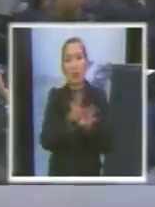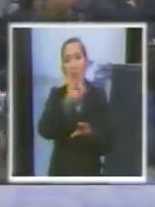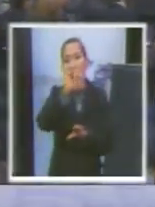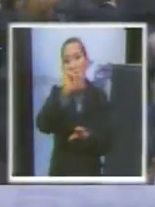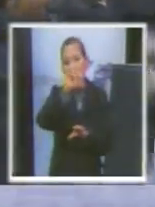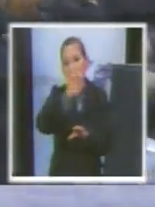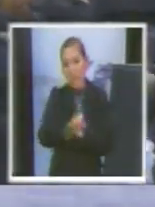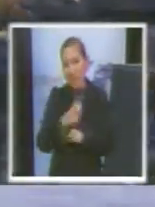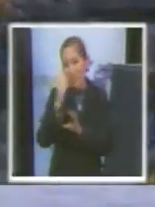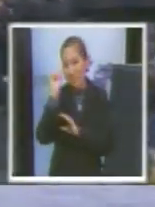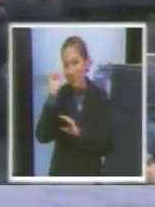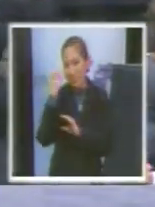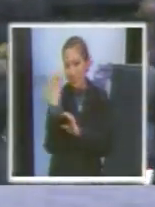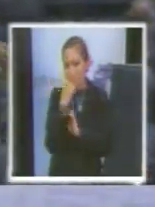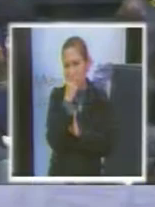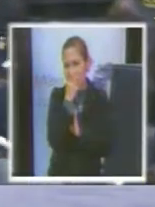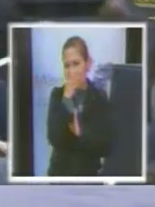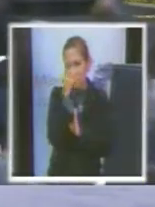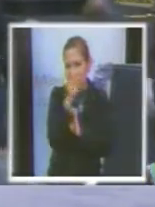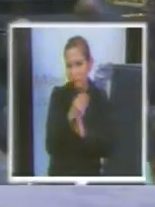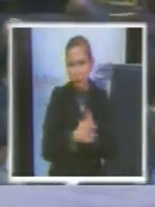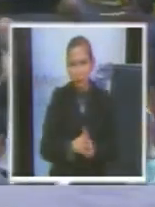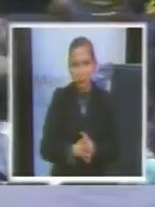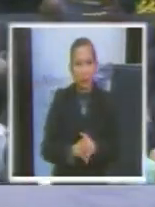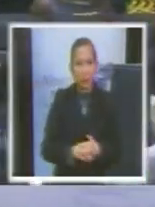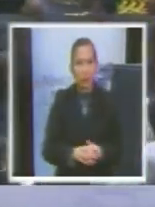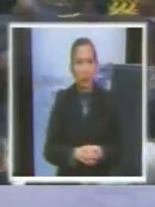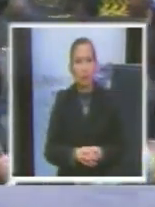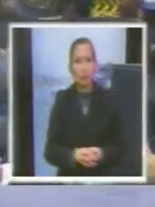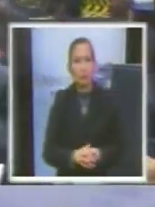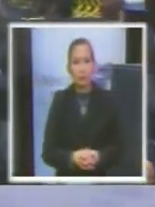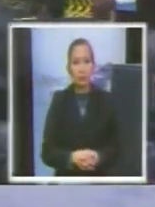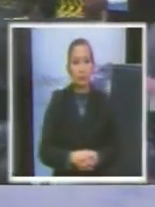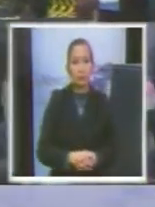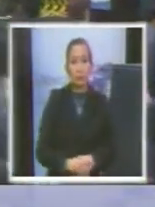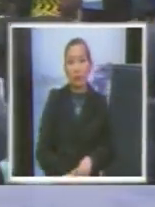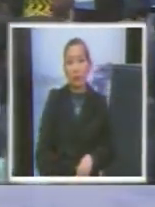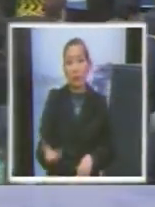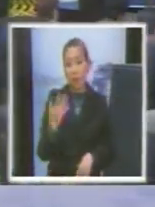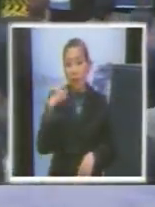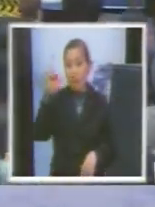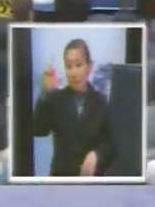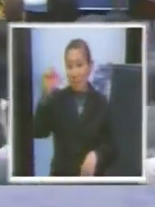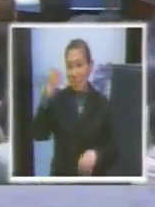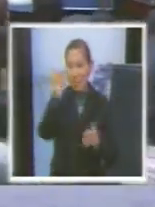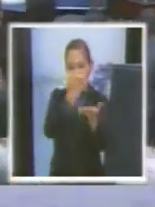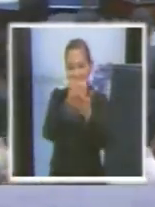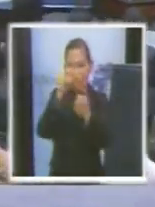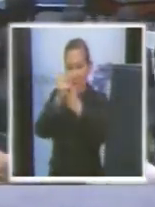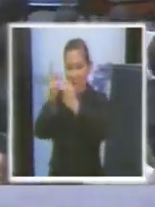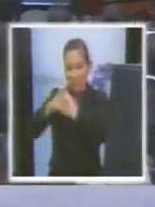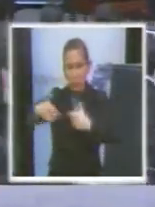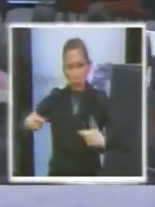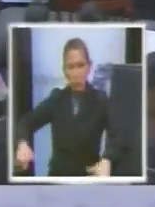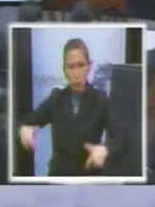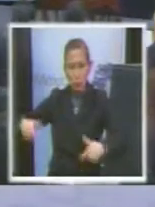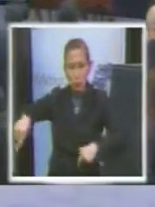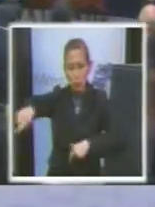nos lo acaba de mencionar. 9 de las 20 economías más